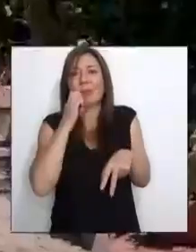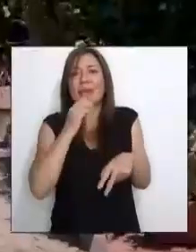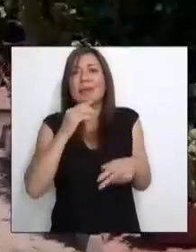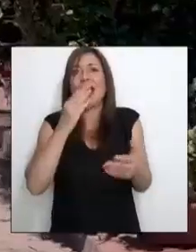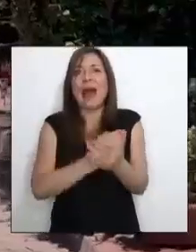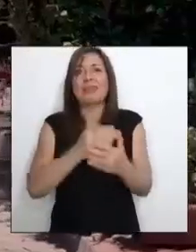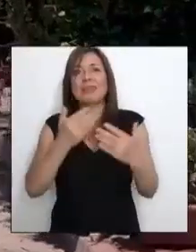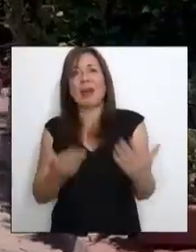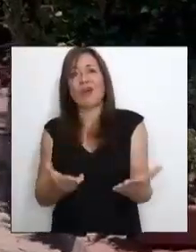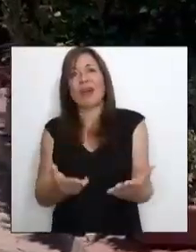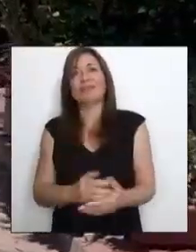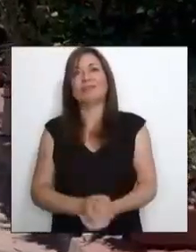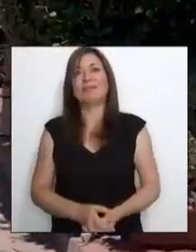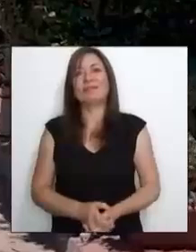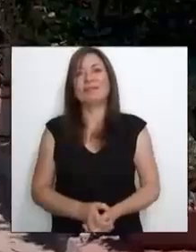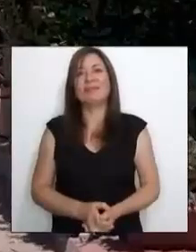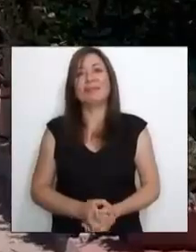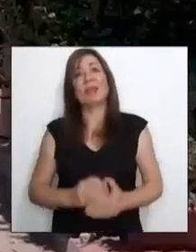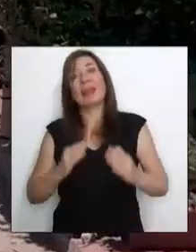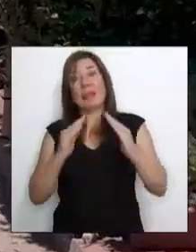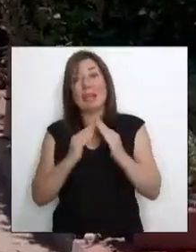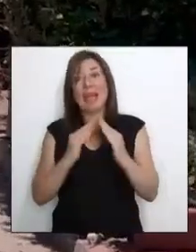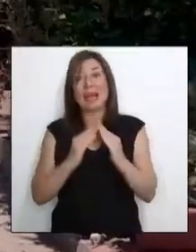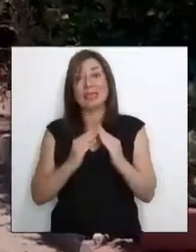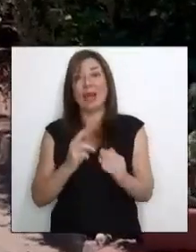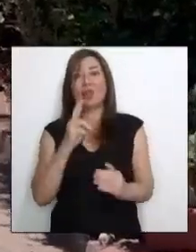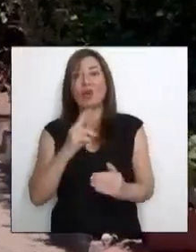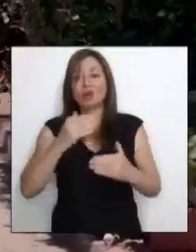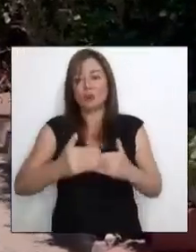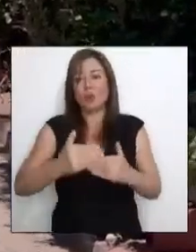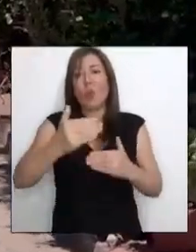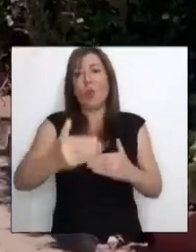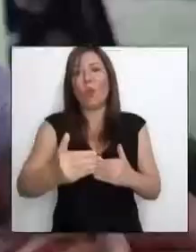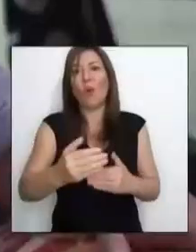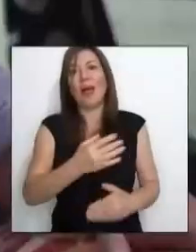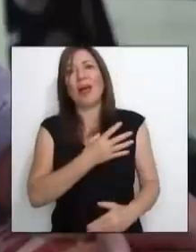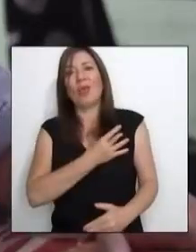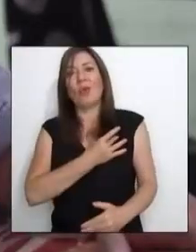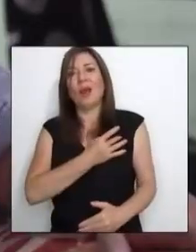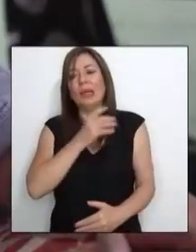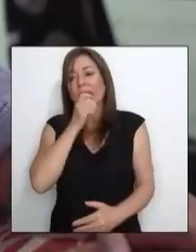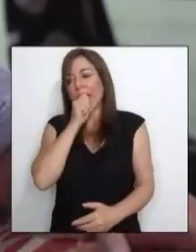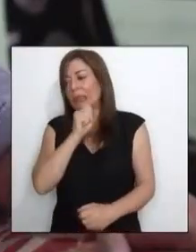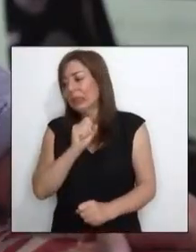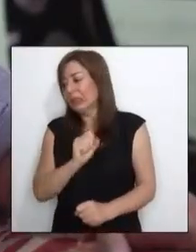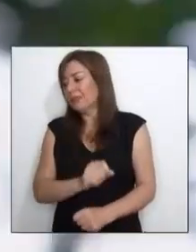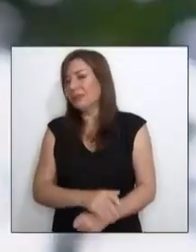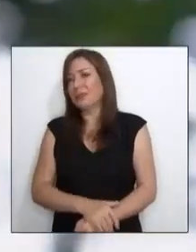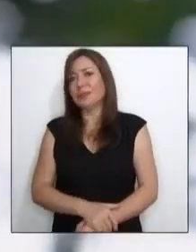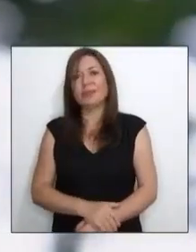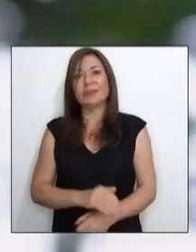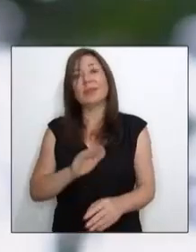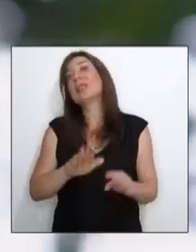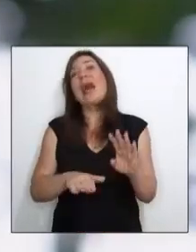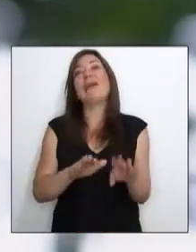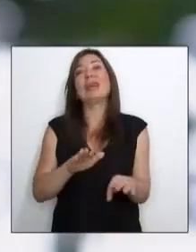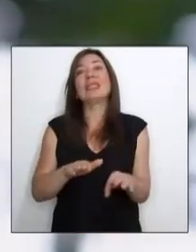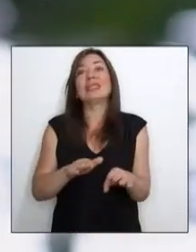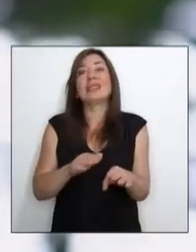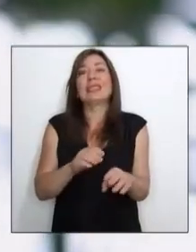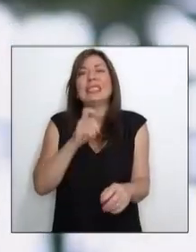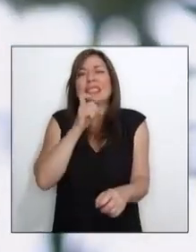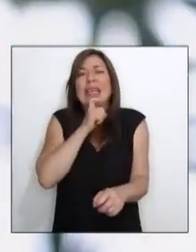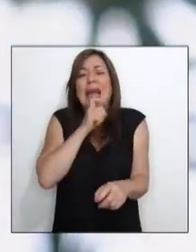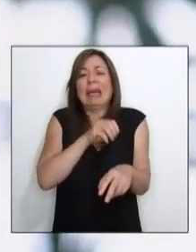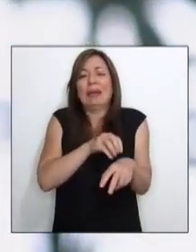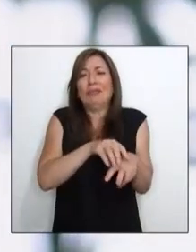todo. Hasta el día de hoy está con sonda. De mi casa, son dos cuadras, me duele y me tengo que volver. Y a veces me empieza a